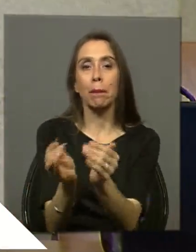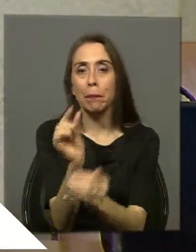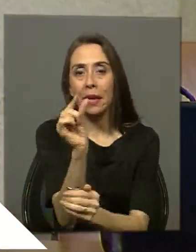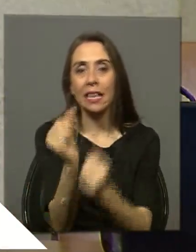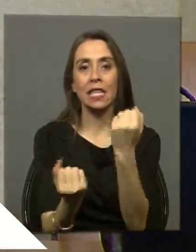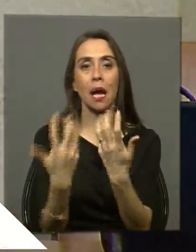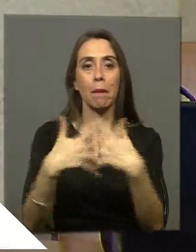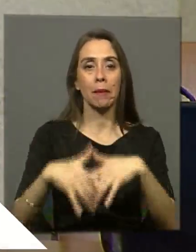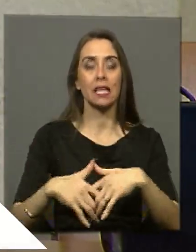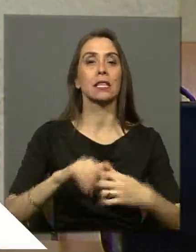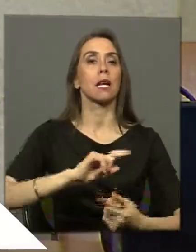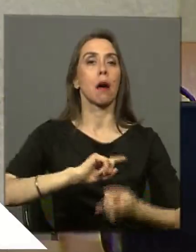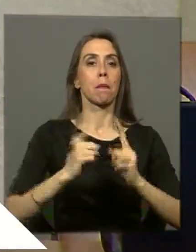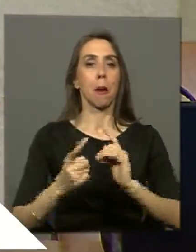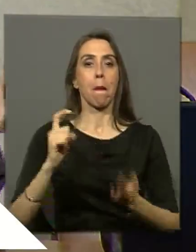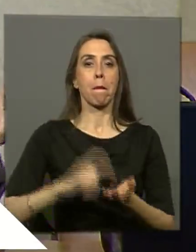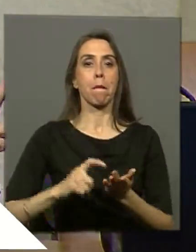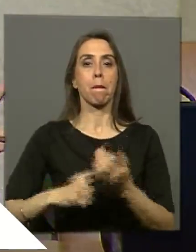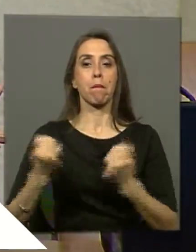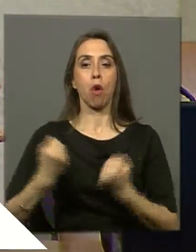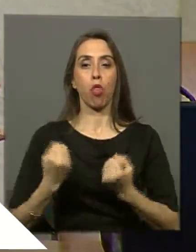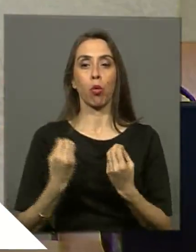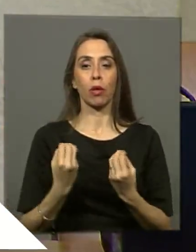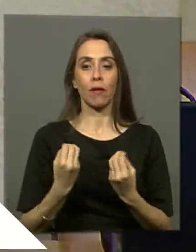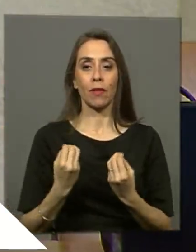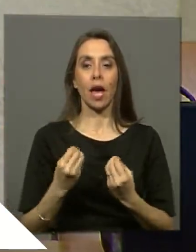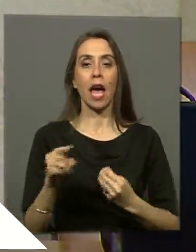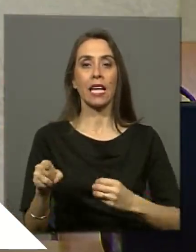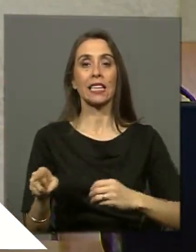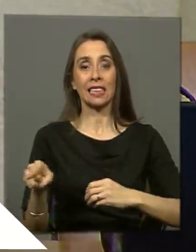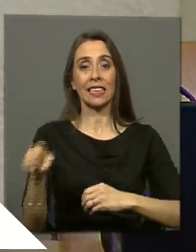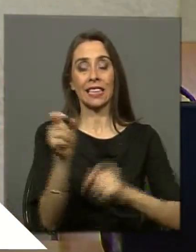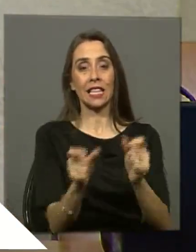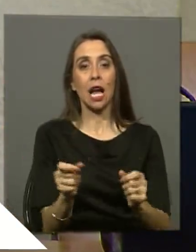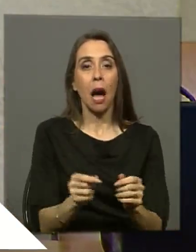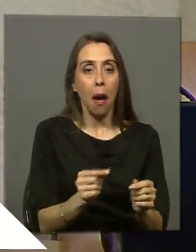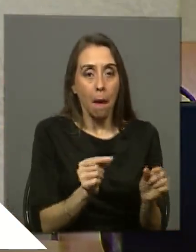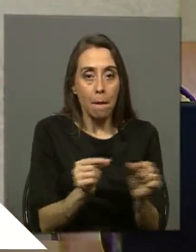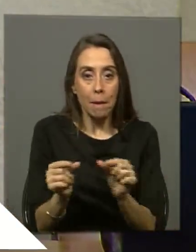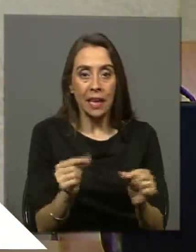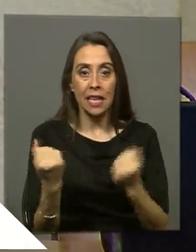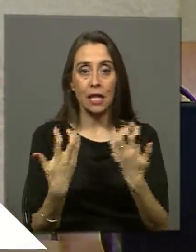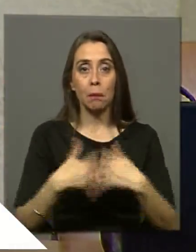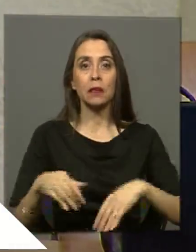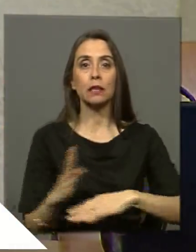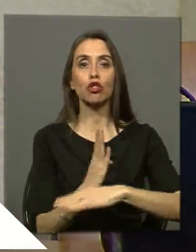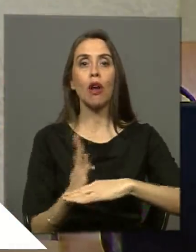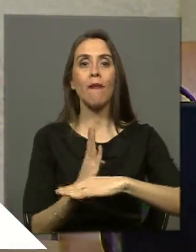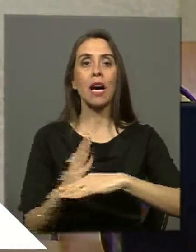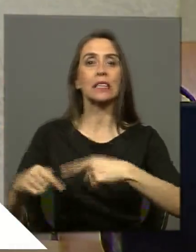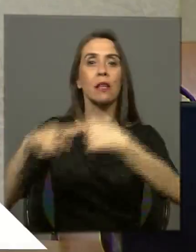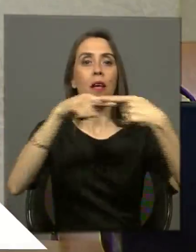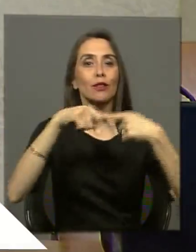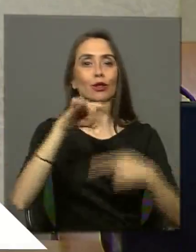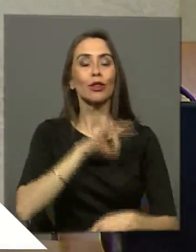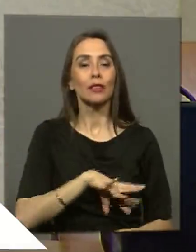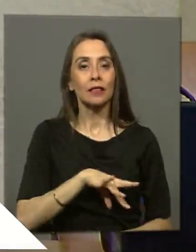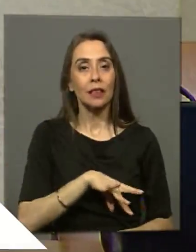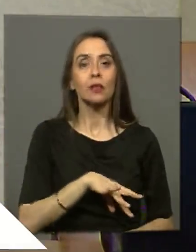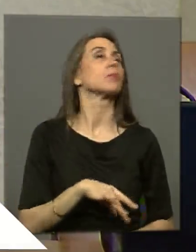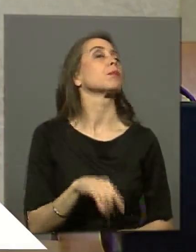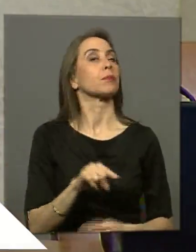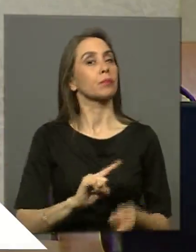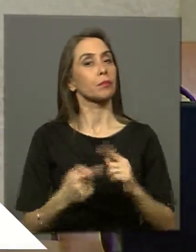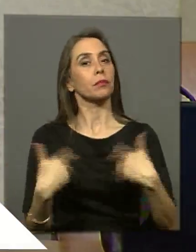hacer de verdad una productividad en la base en la base de la sociedad chilena en lo que realmente va a